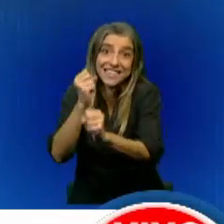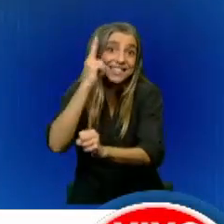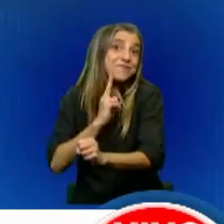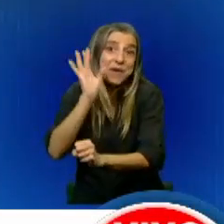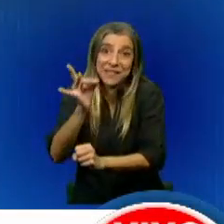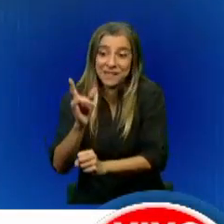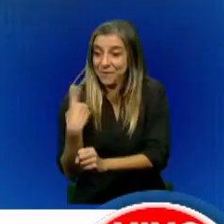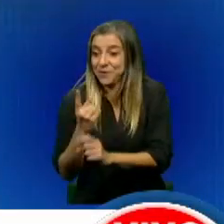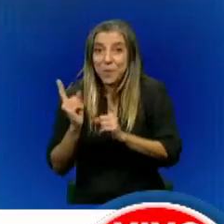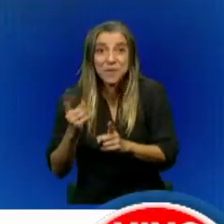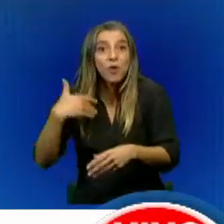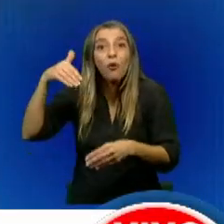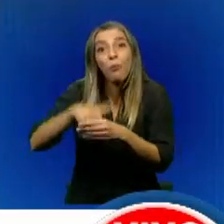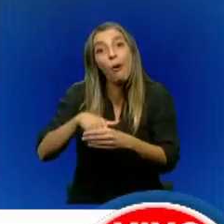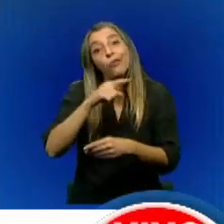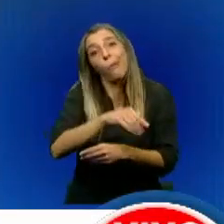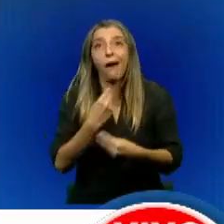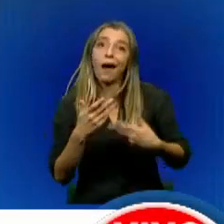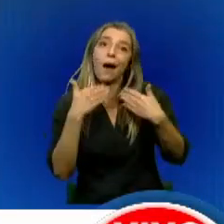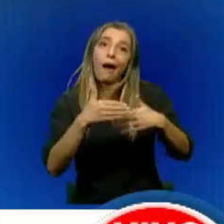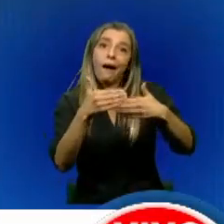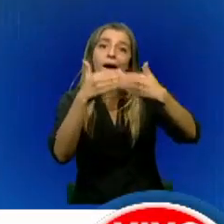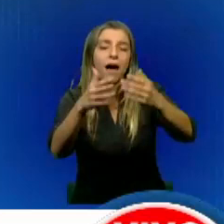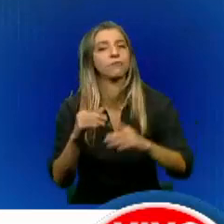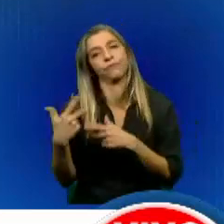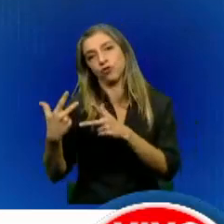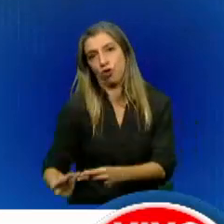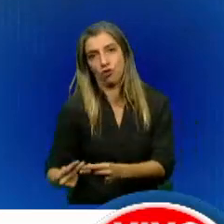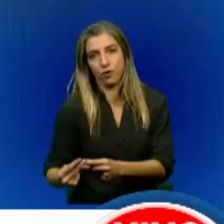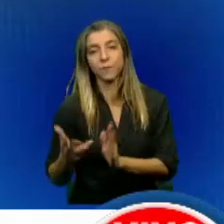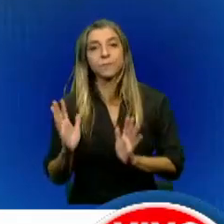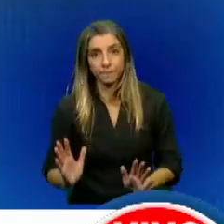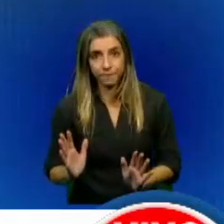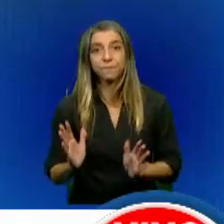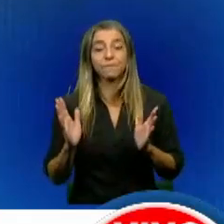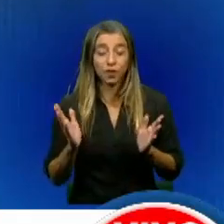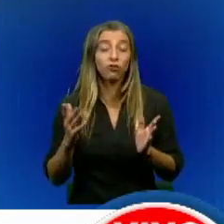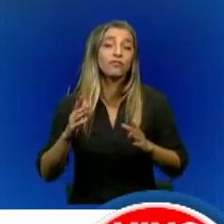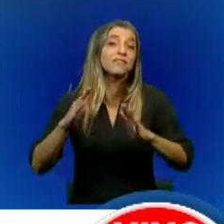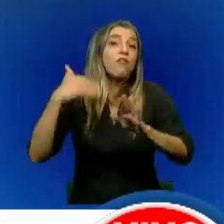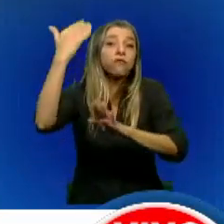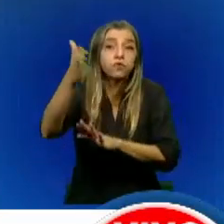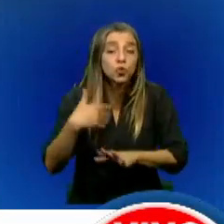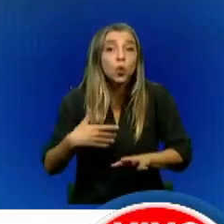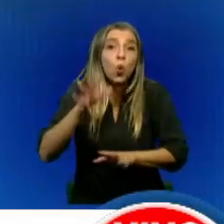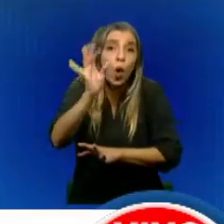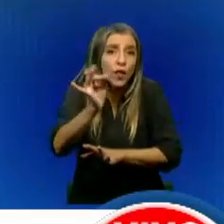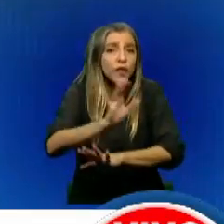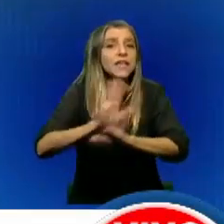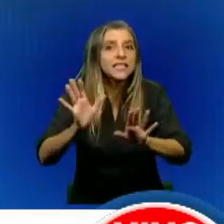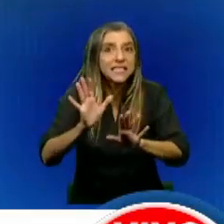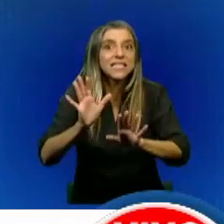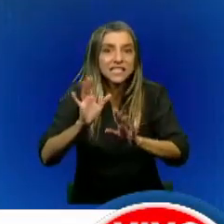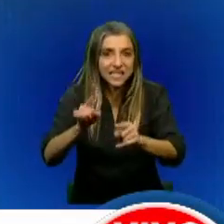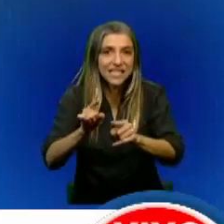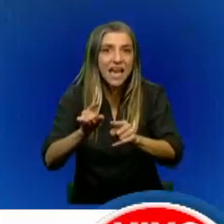es decir, hasta que estén por asumir las autoridades que surjan de la voluntad popular en las elecciones de